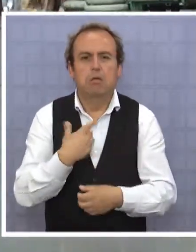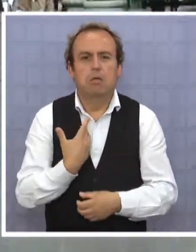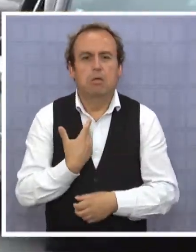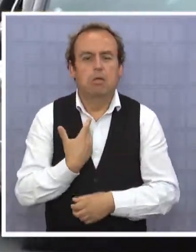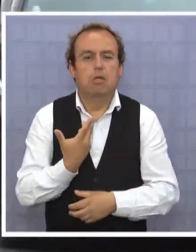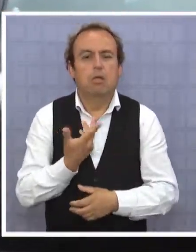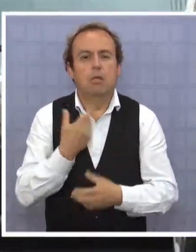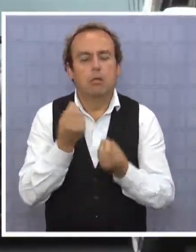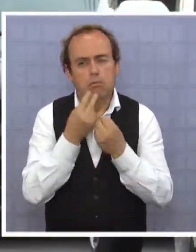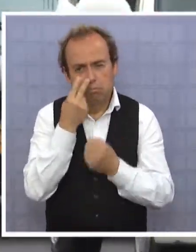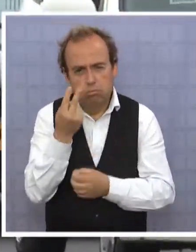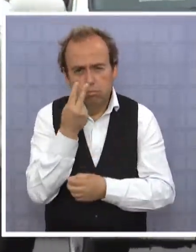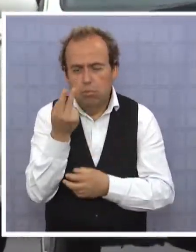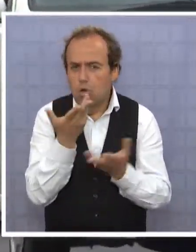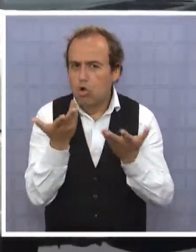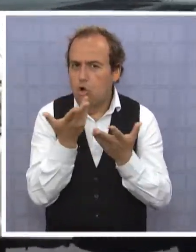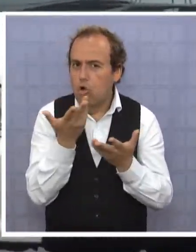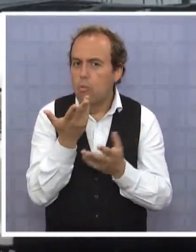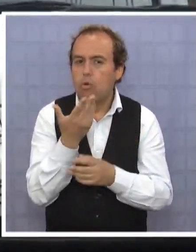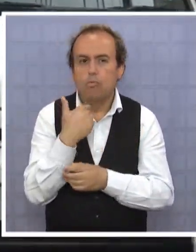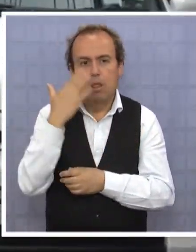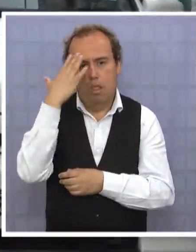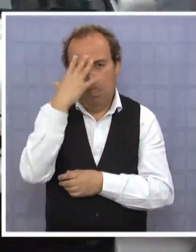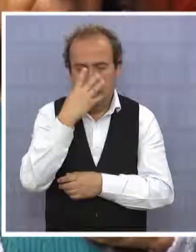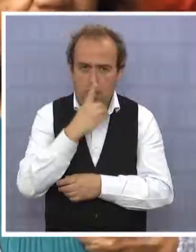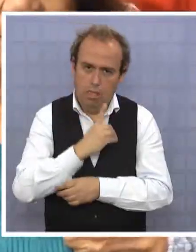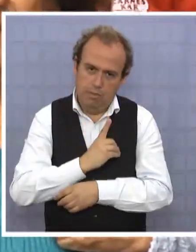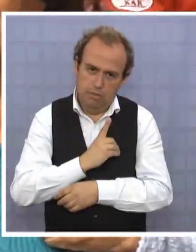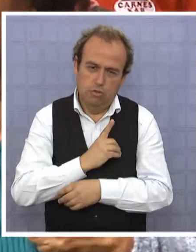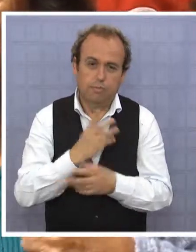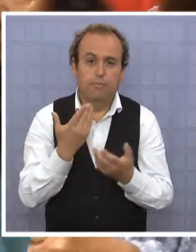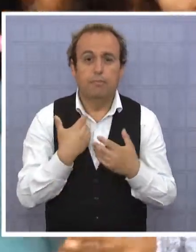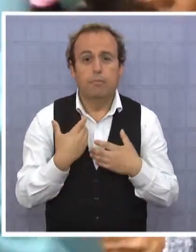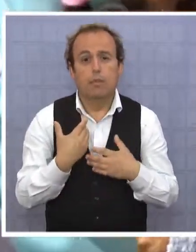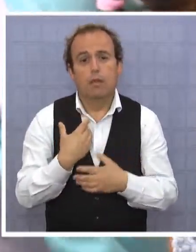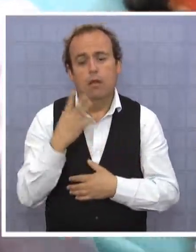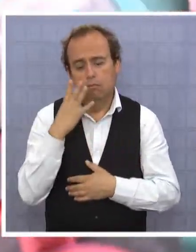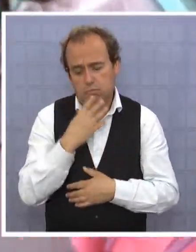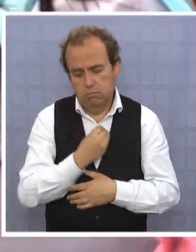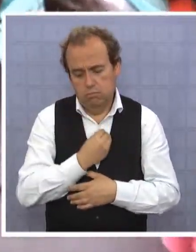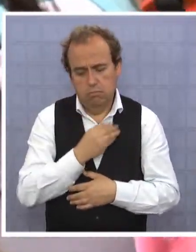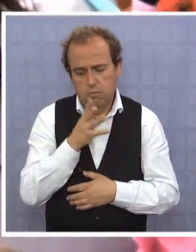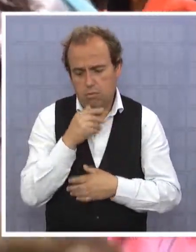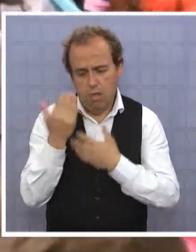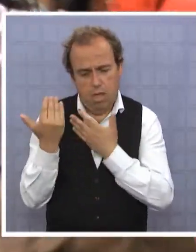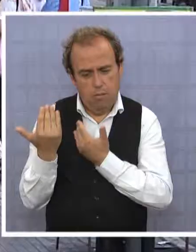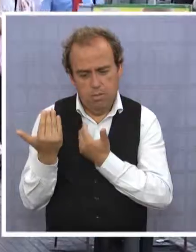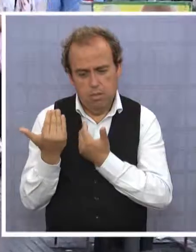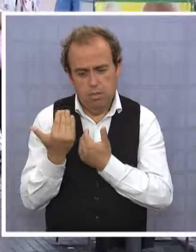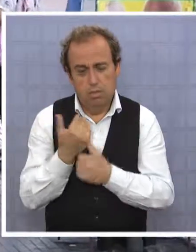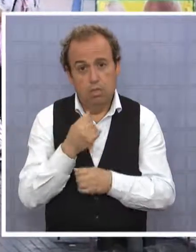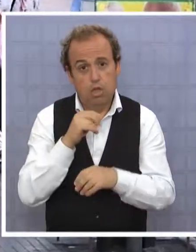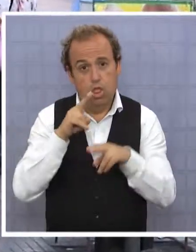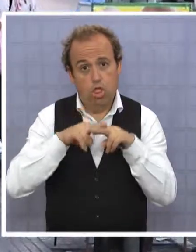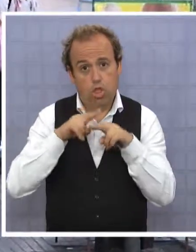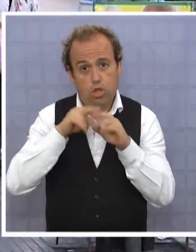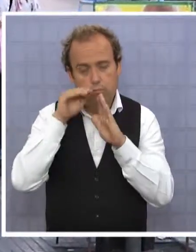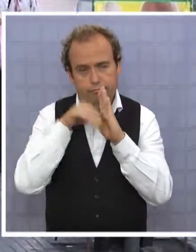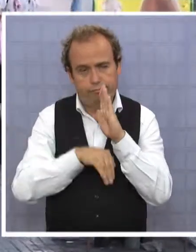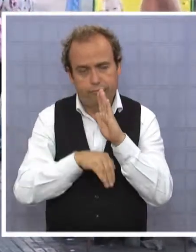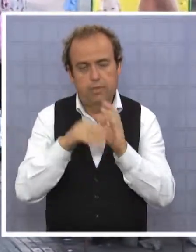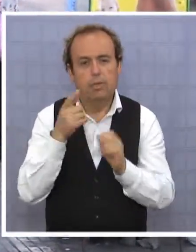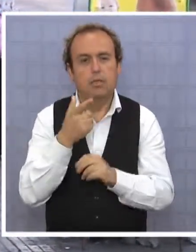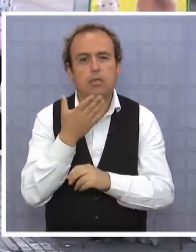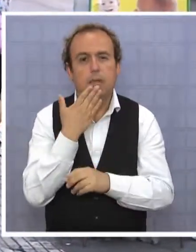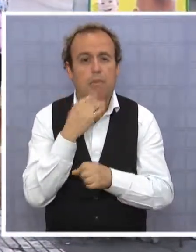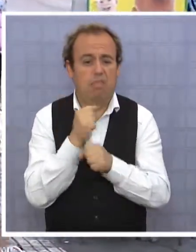podemos observar de manera simple y ante las cuales podemos reaccionar desánimo desesperanza baja en el rendimiento escolar o laboral